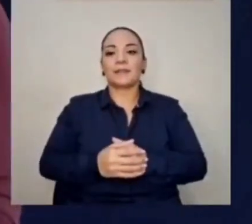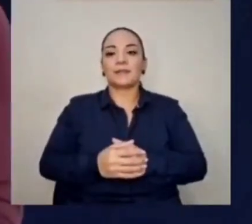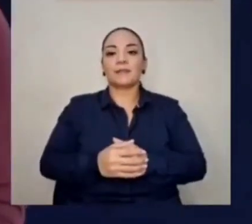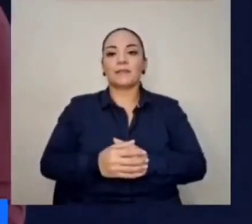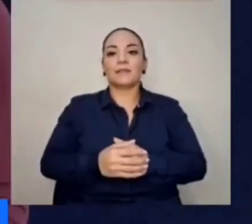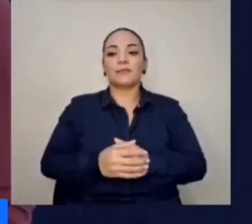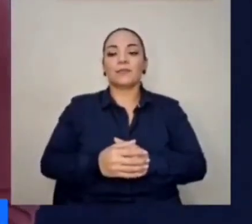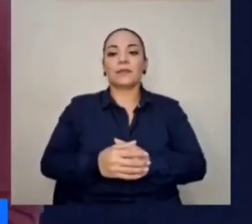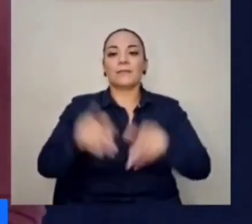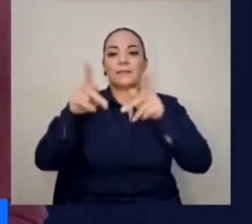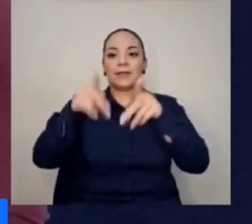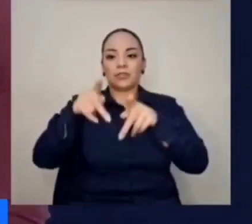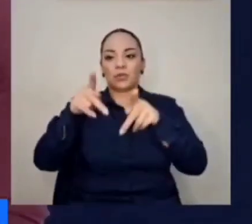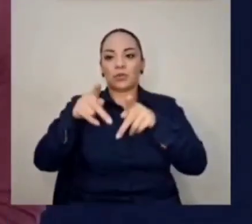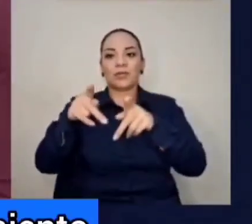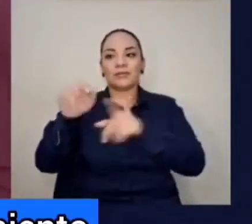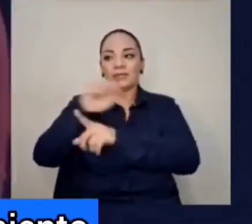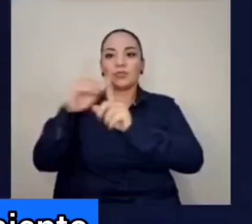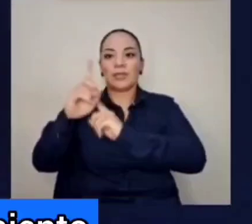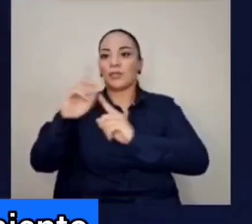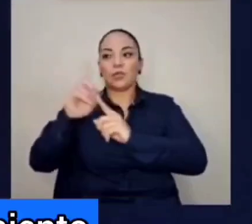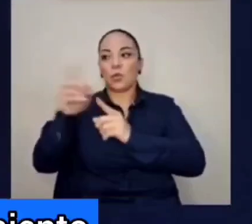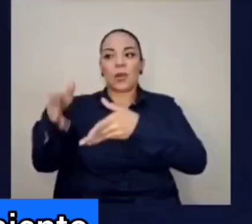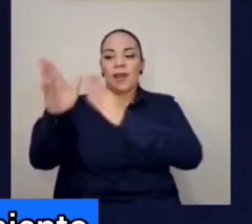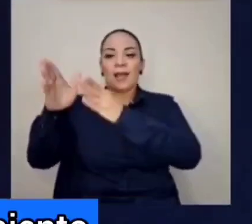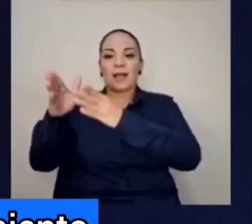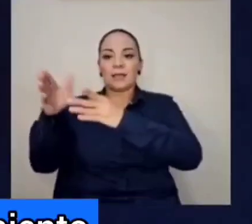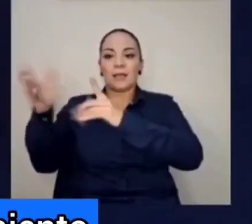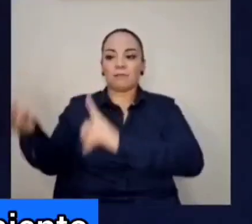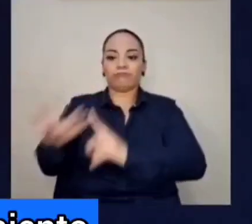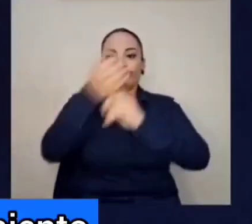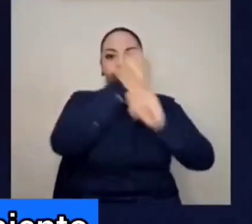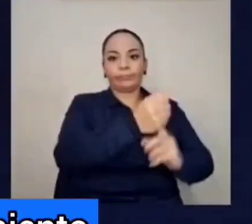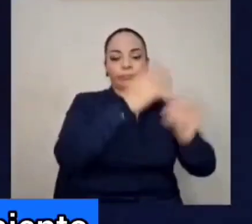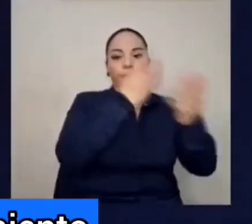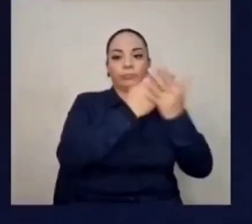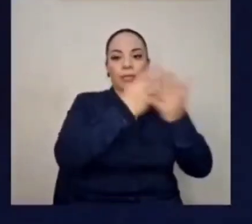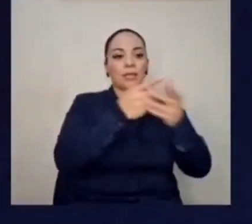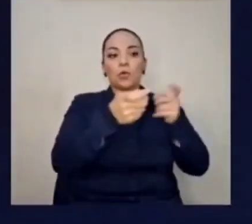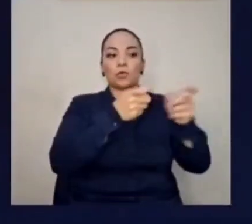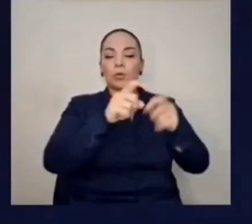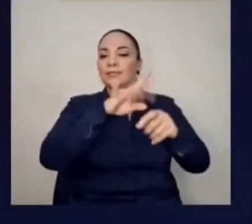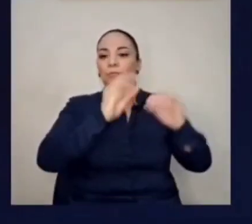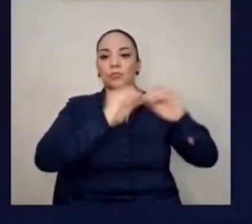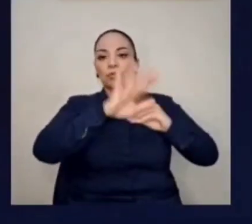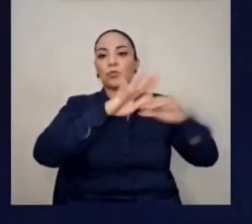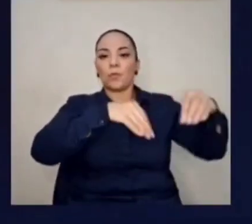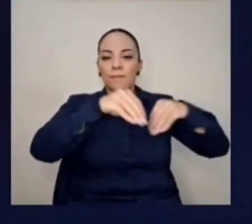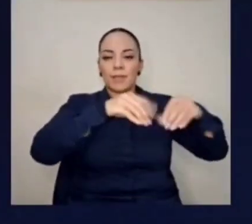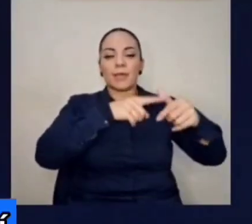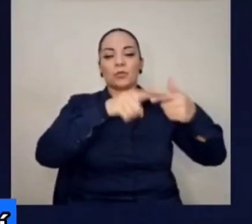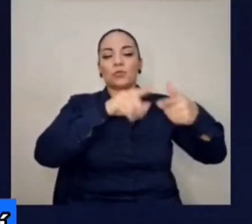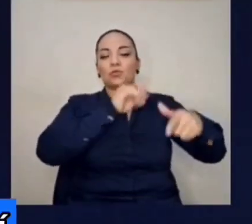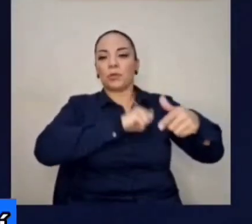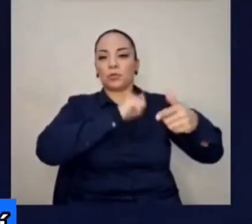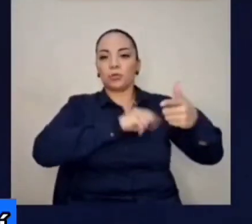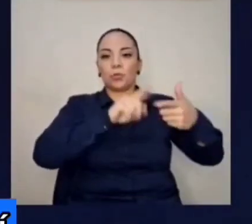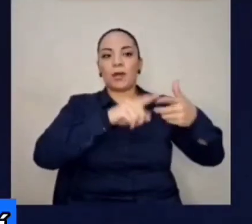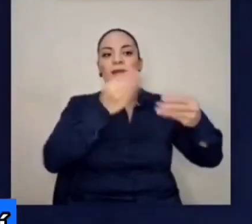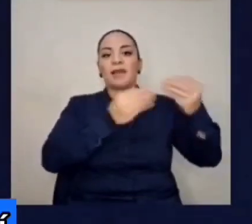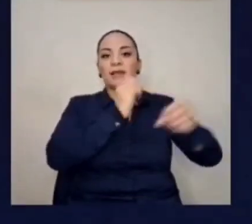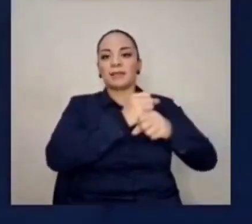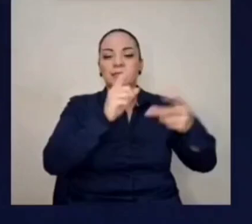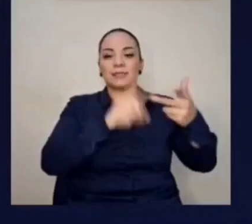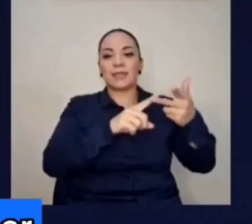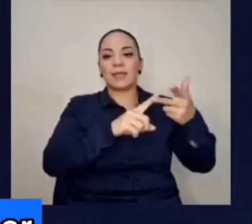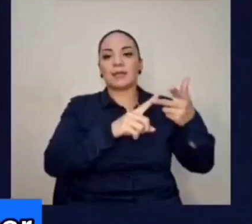de la sociedad que no deben de estar en las calles y donde se controla el 100% de su movimiento, de su actuar, de su hacer, que no puedan salir órdenes de